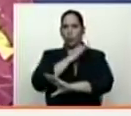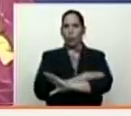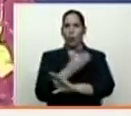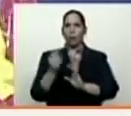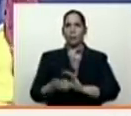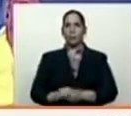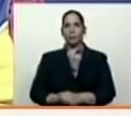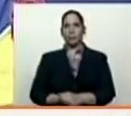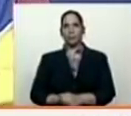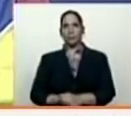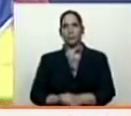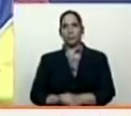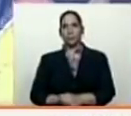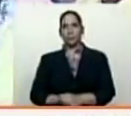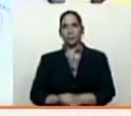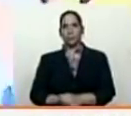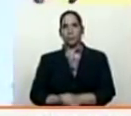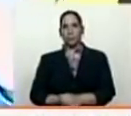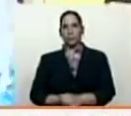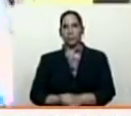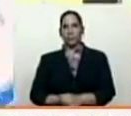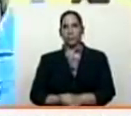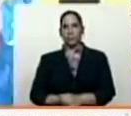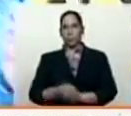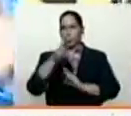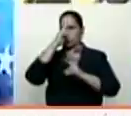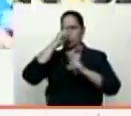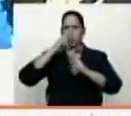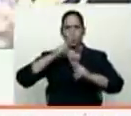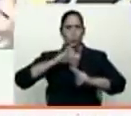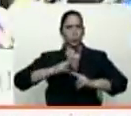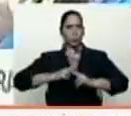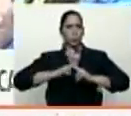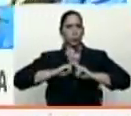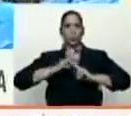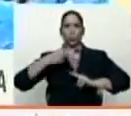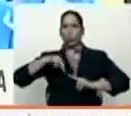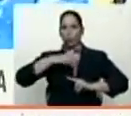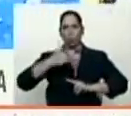Seguimos siendo rebeldes. Uy, con qué honor nos sentimos rebeldes.